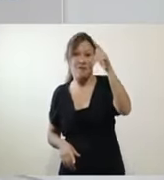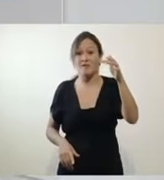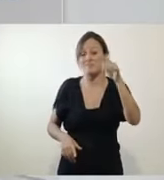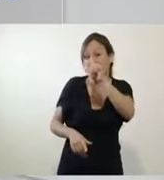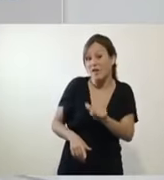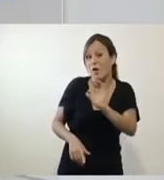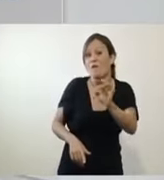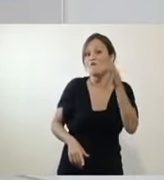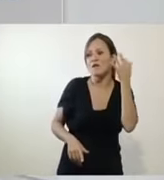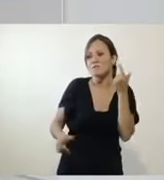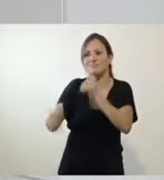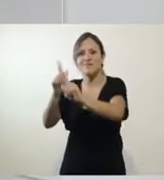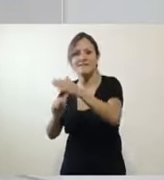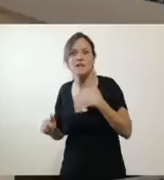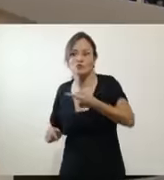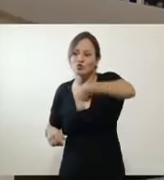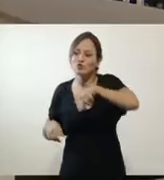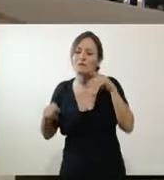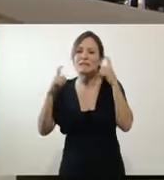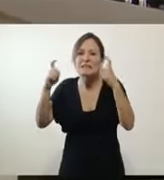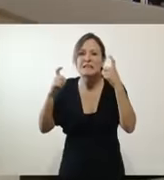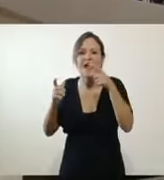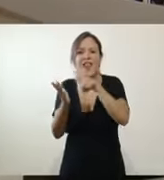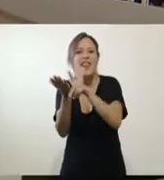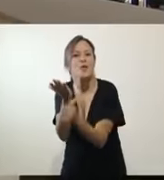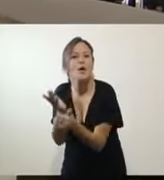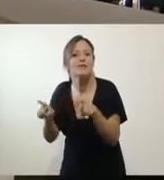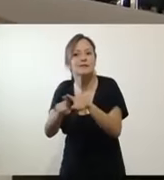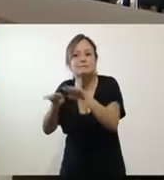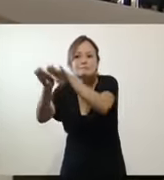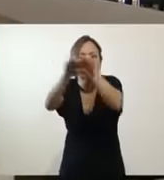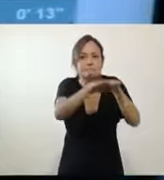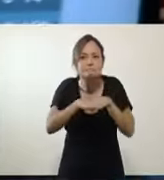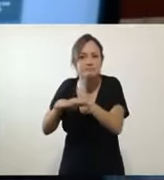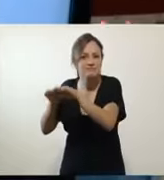debemos de hablar o intentar hablar en un lenguaje que se pueda universalizar.